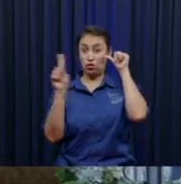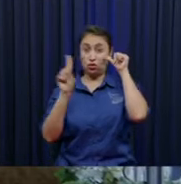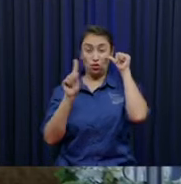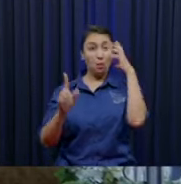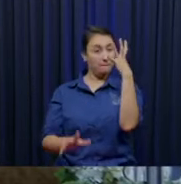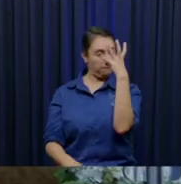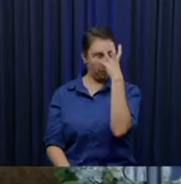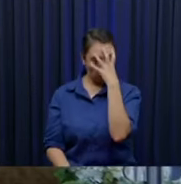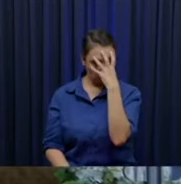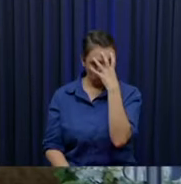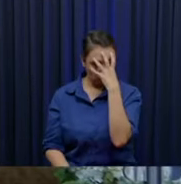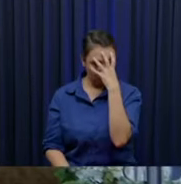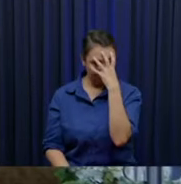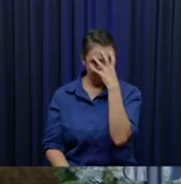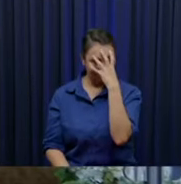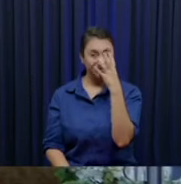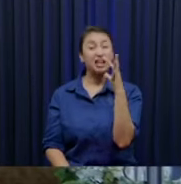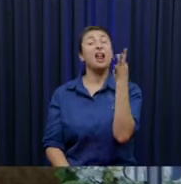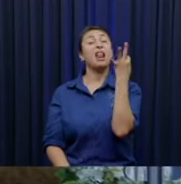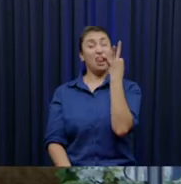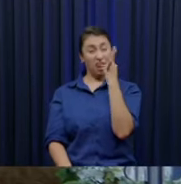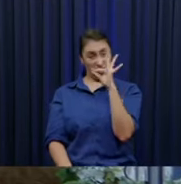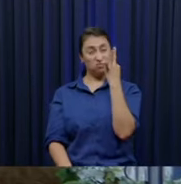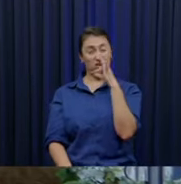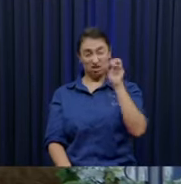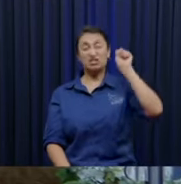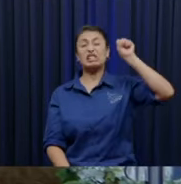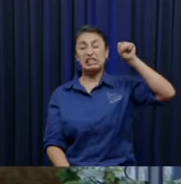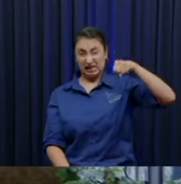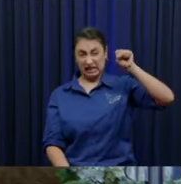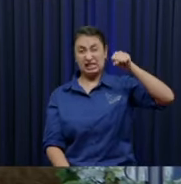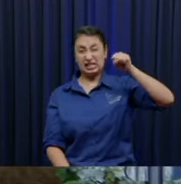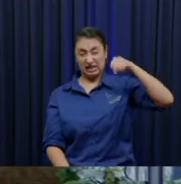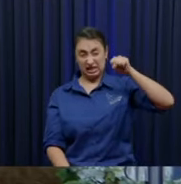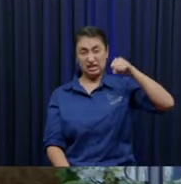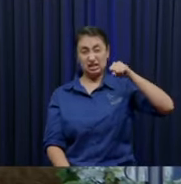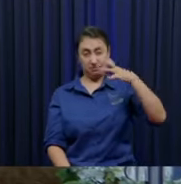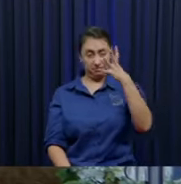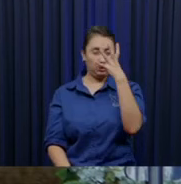sino que la mujer, siendo engañada completamente, cayó en transgresión.